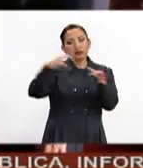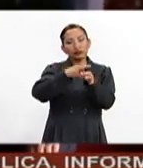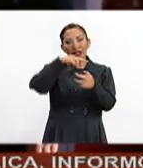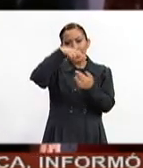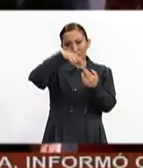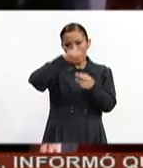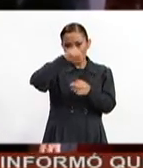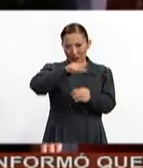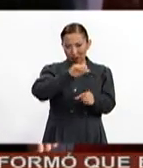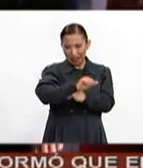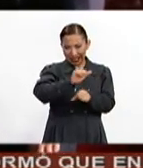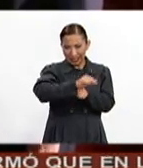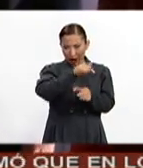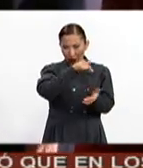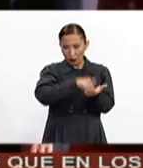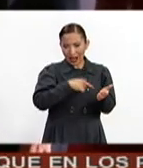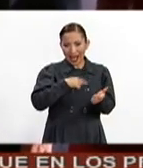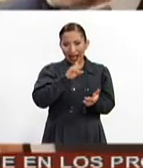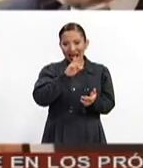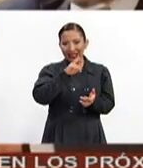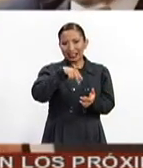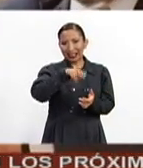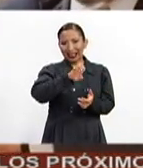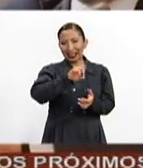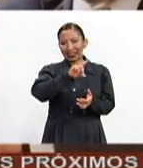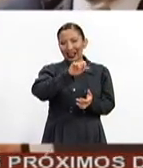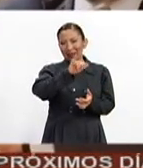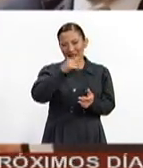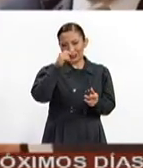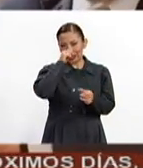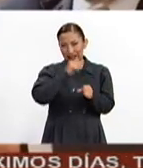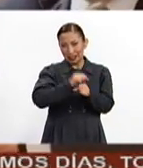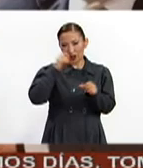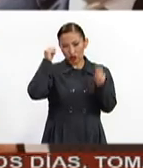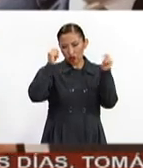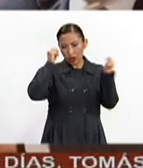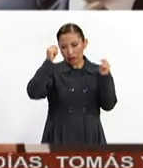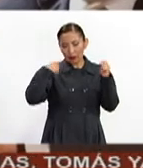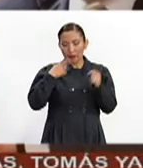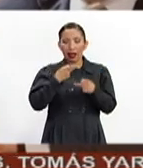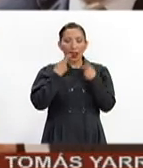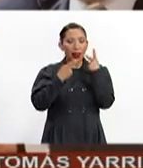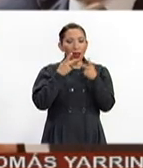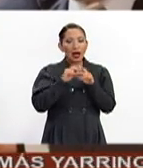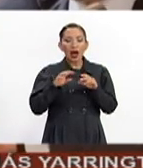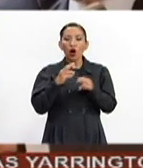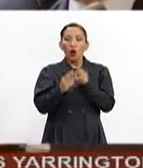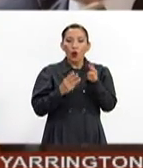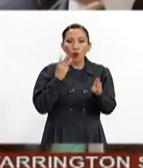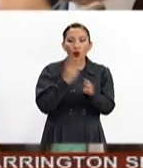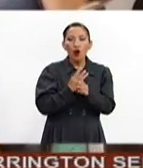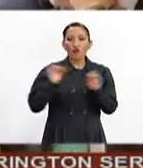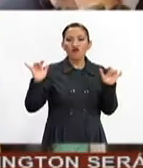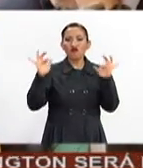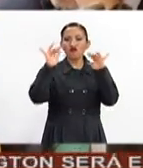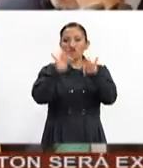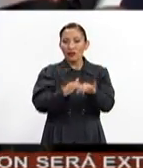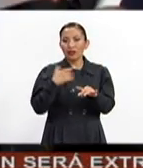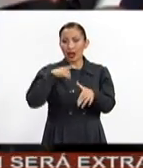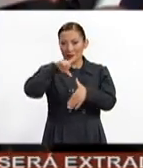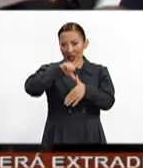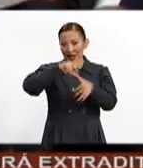regional. Ahí mismo, en Argentina, Enrique de la Madrid, secretario de Turismo, participó como panelista en el World Economic Forum sobre América